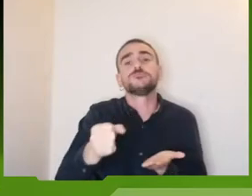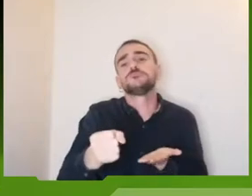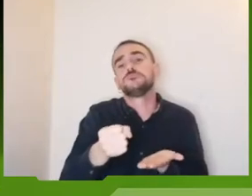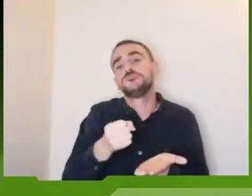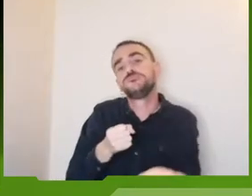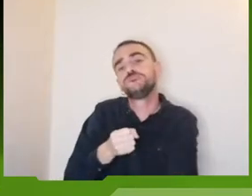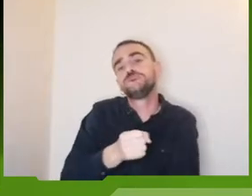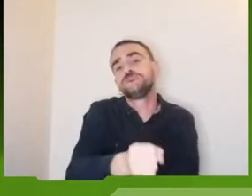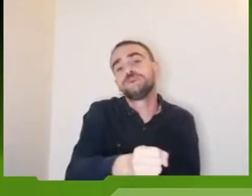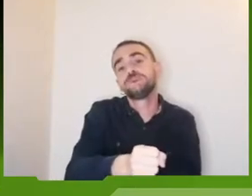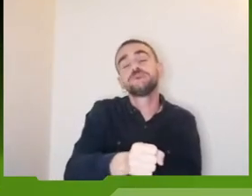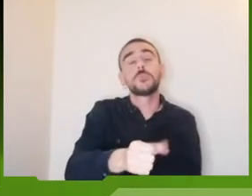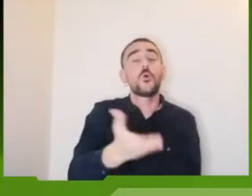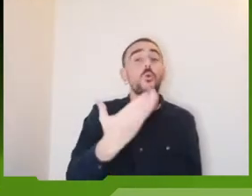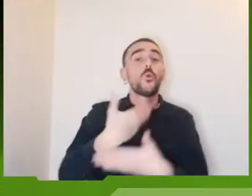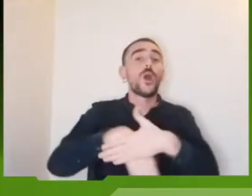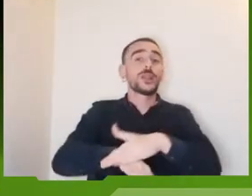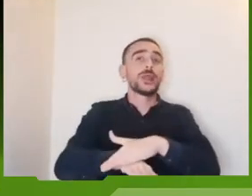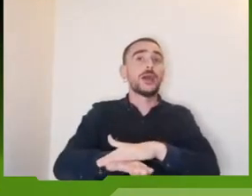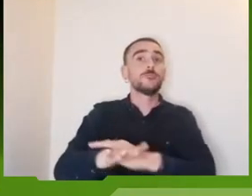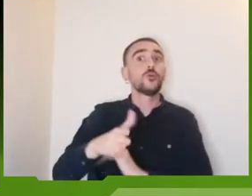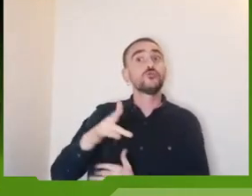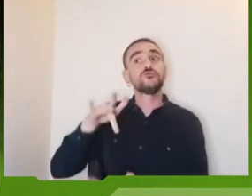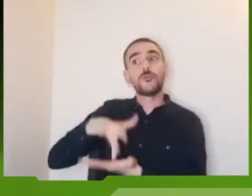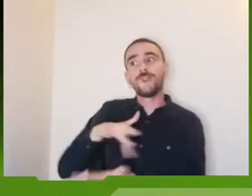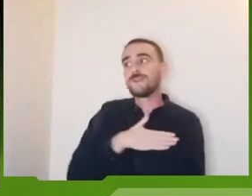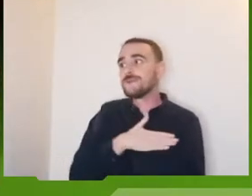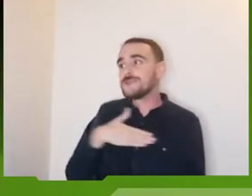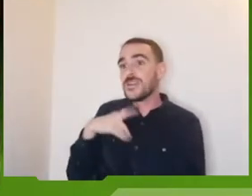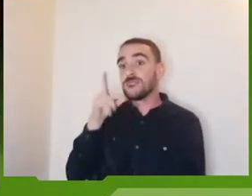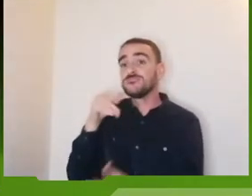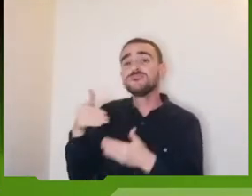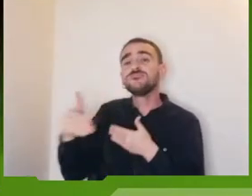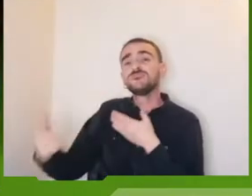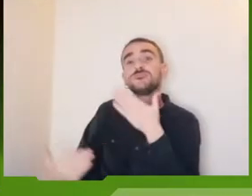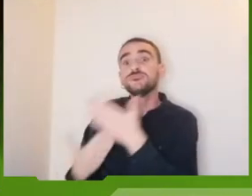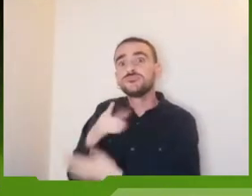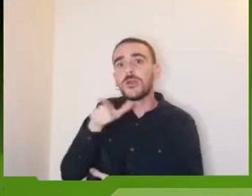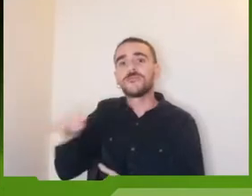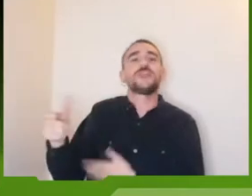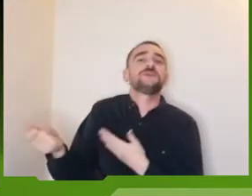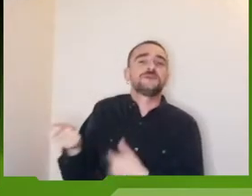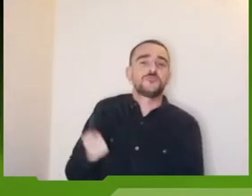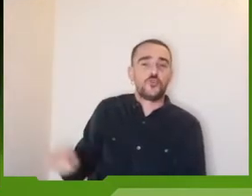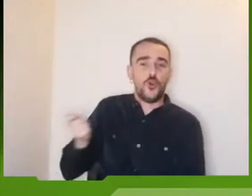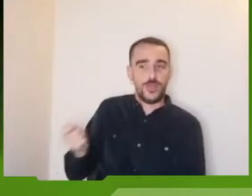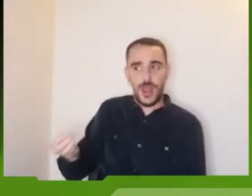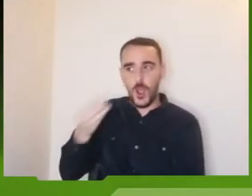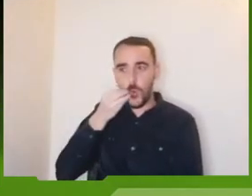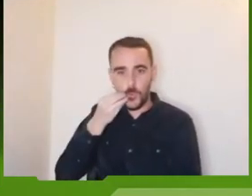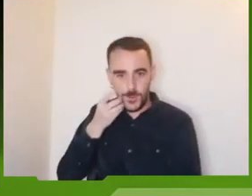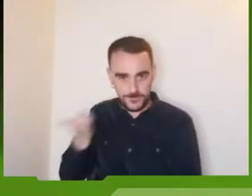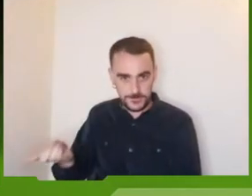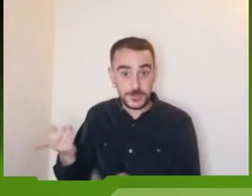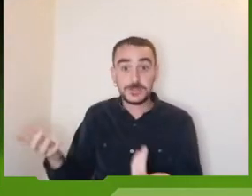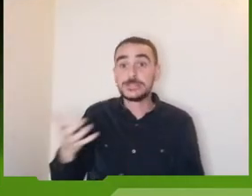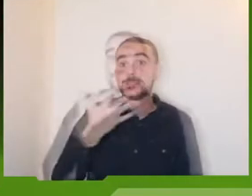y freírlas cuando quieras. Entonces es como que si no tienes mucho tiempo en un día, es muy fácil, ¿sabes?